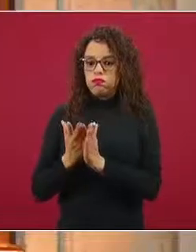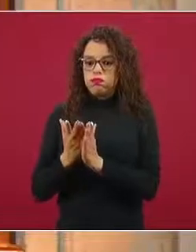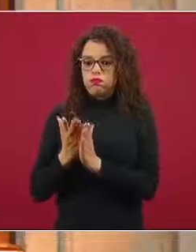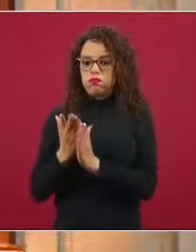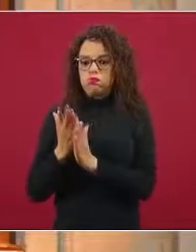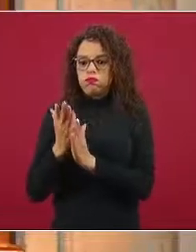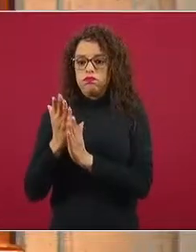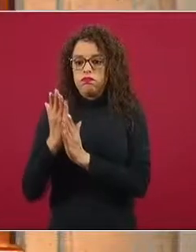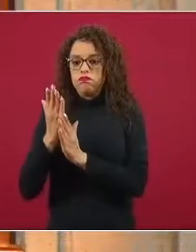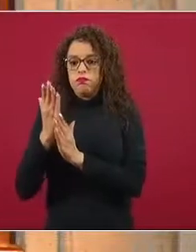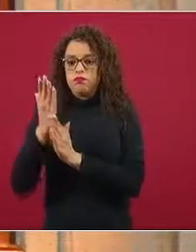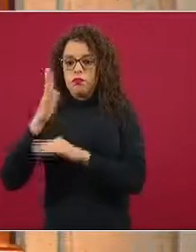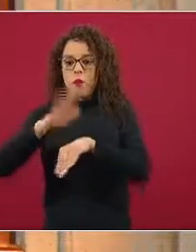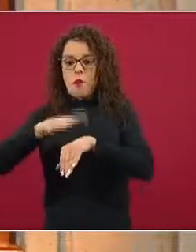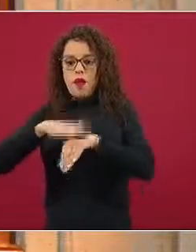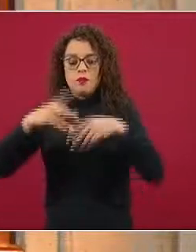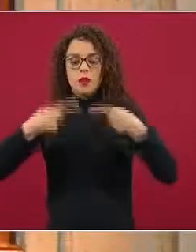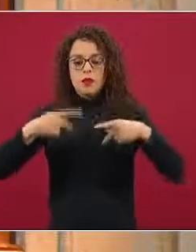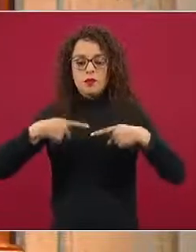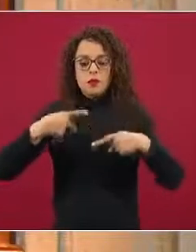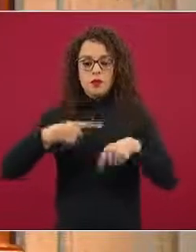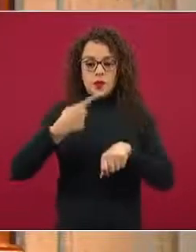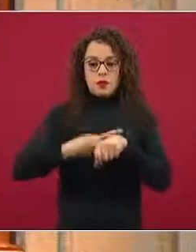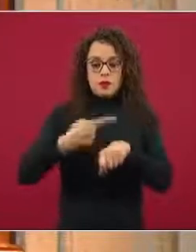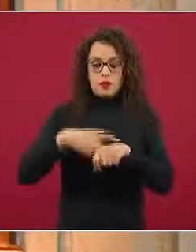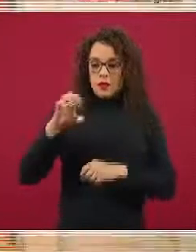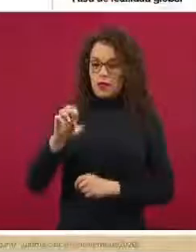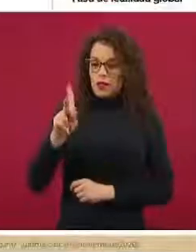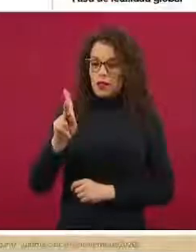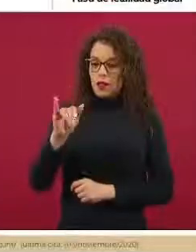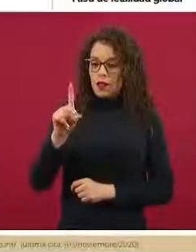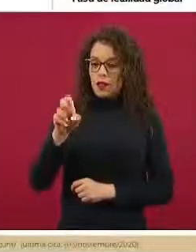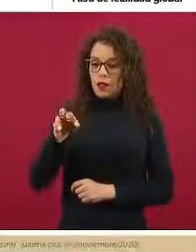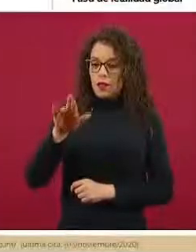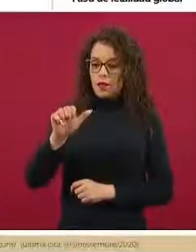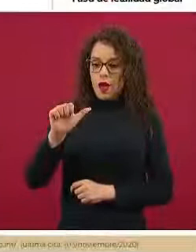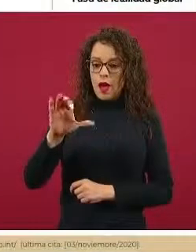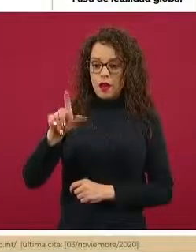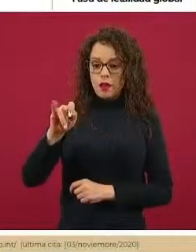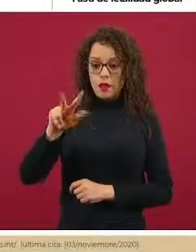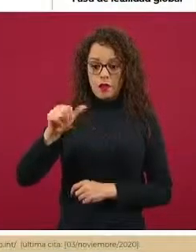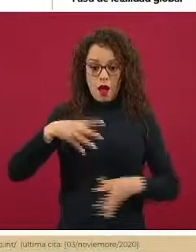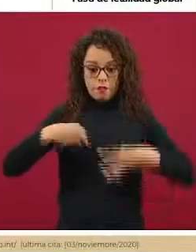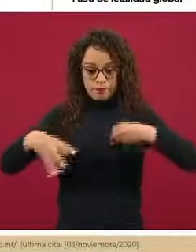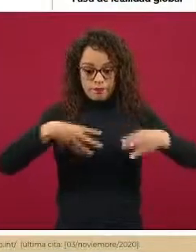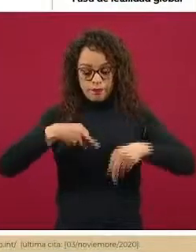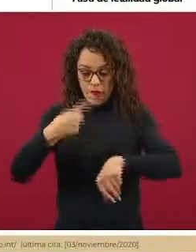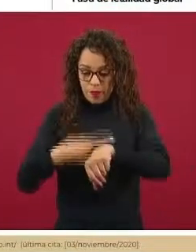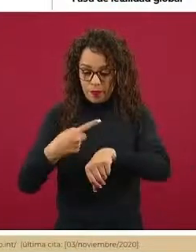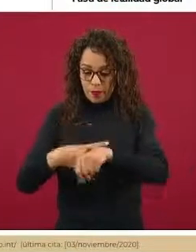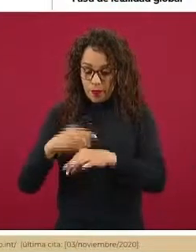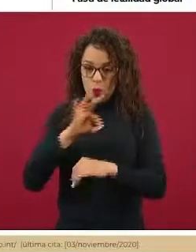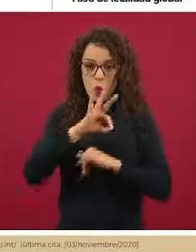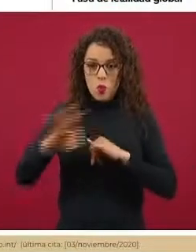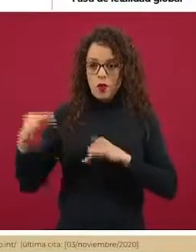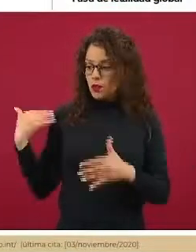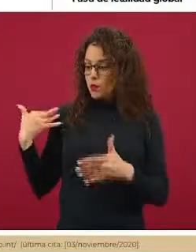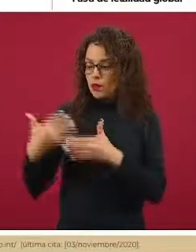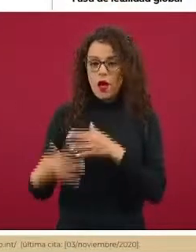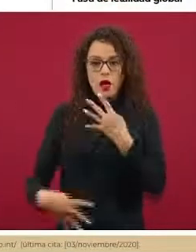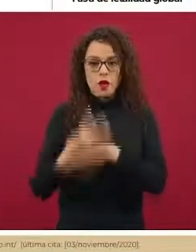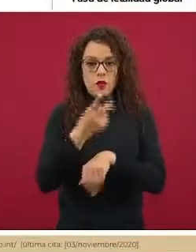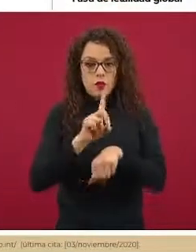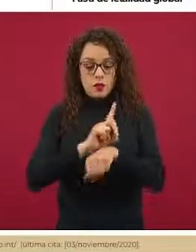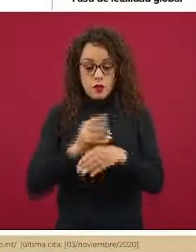actividad epidémica, es decir, a la epidemia activa, a las personas que han enfermado en los últimos 14 días. Para el día de